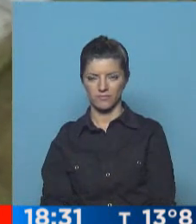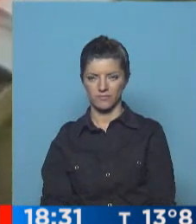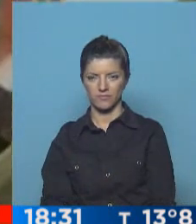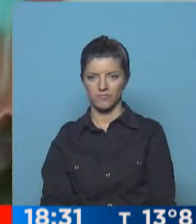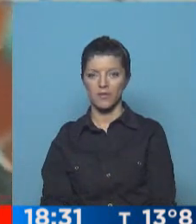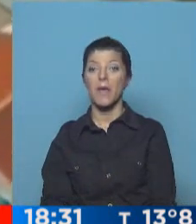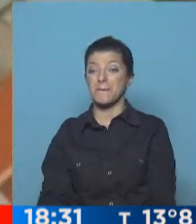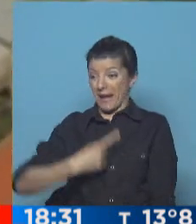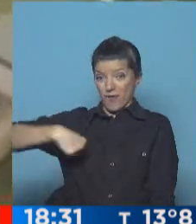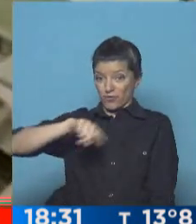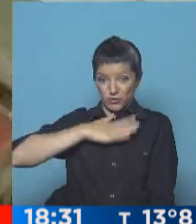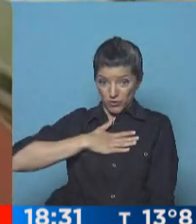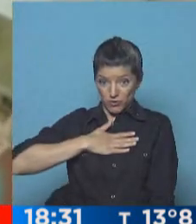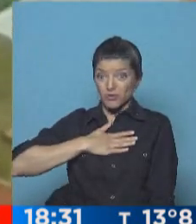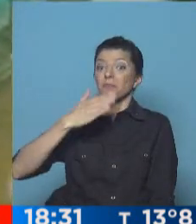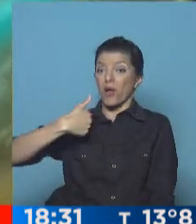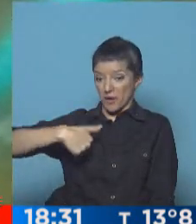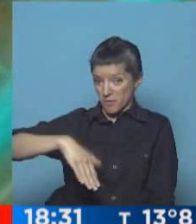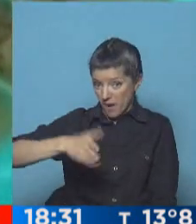Agua para nosotros y para los que vendrán.